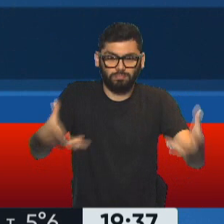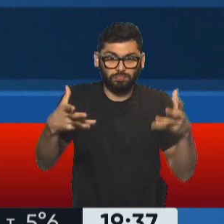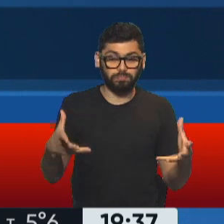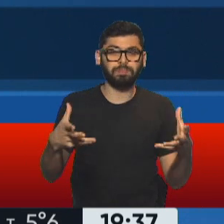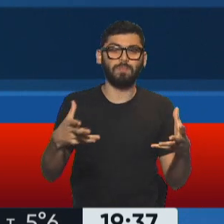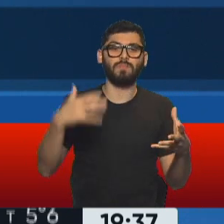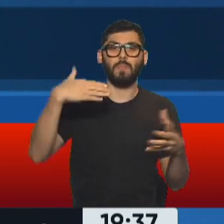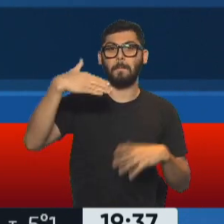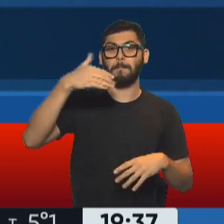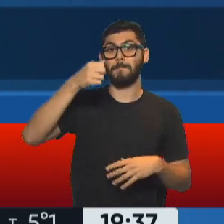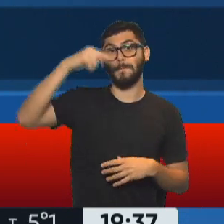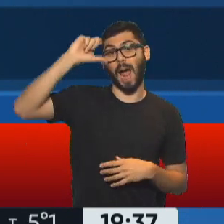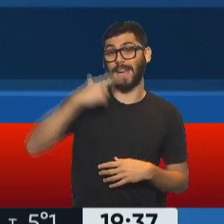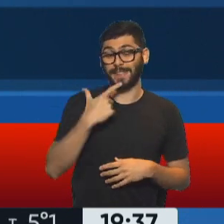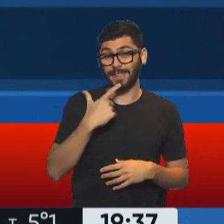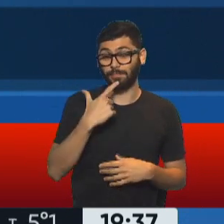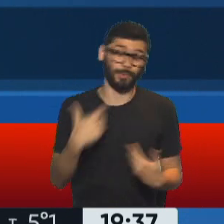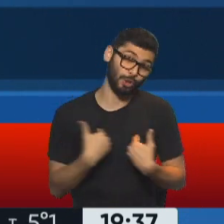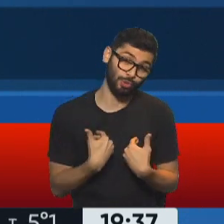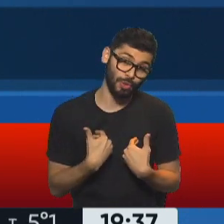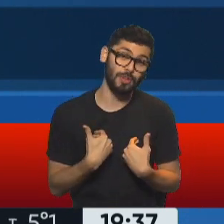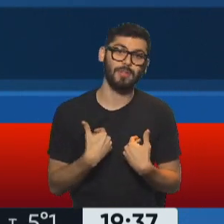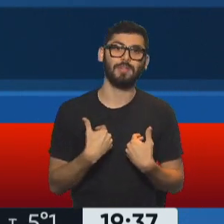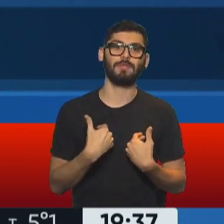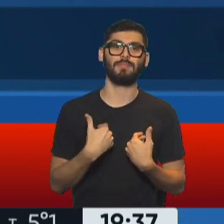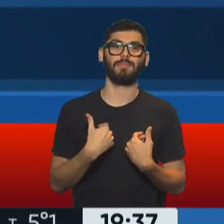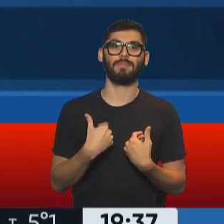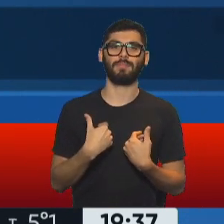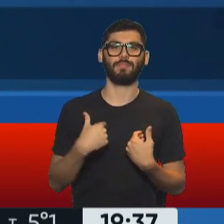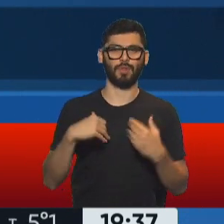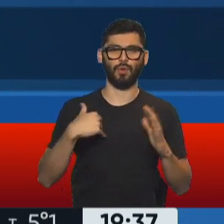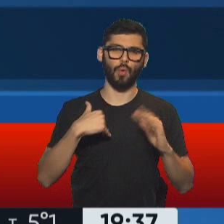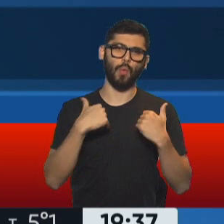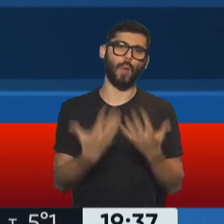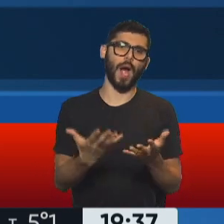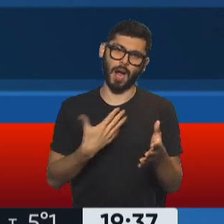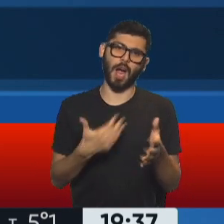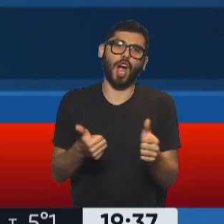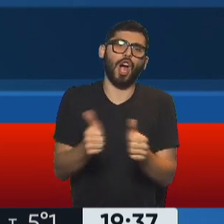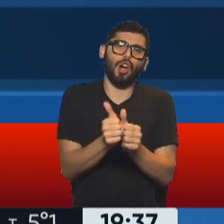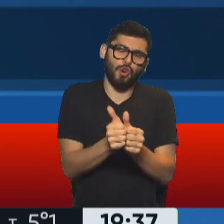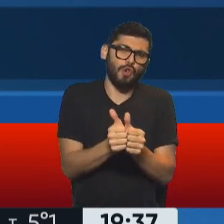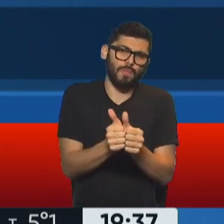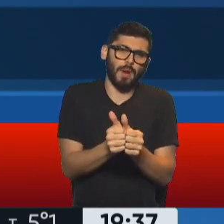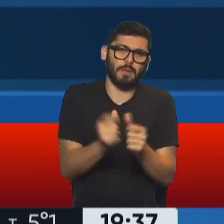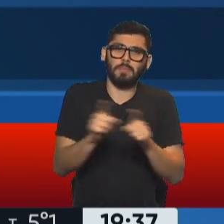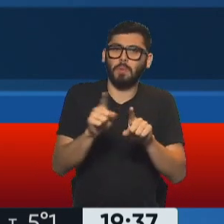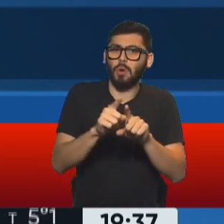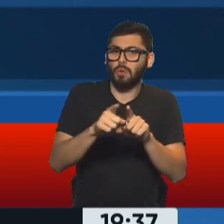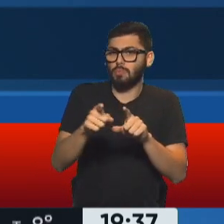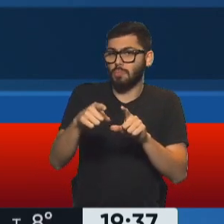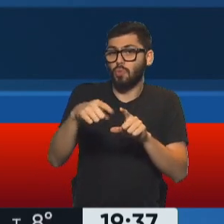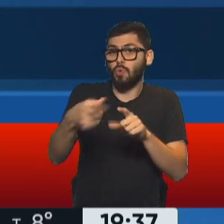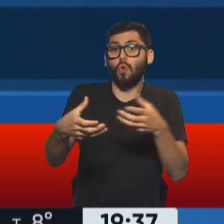facundo manes hoy os voy a a acompañar como acompañaría a cualquier sector que